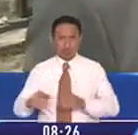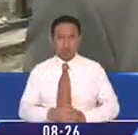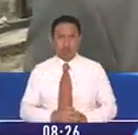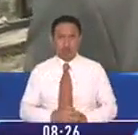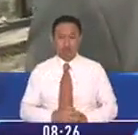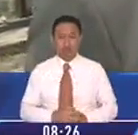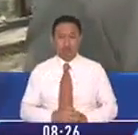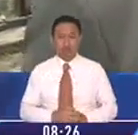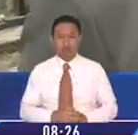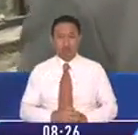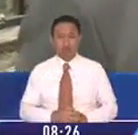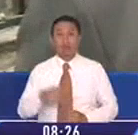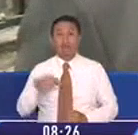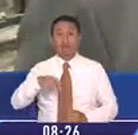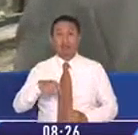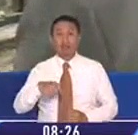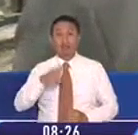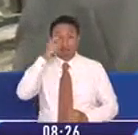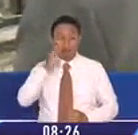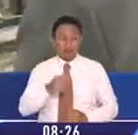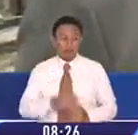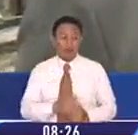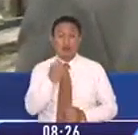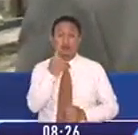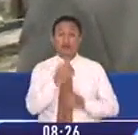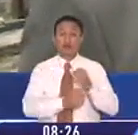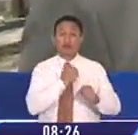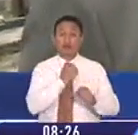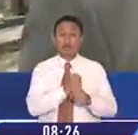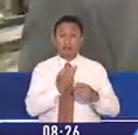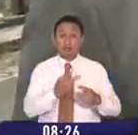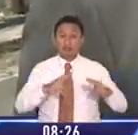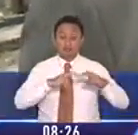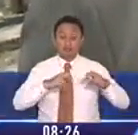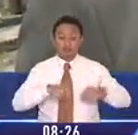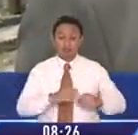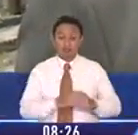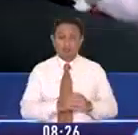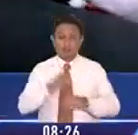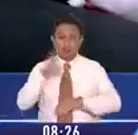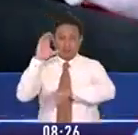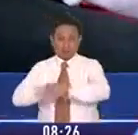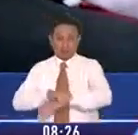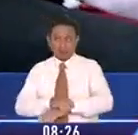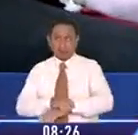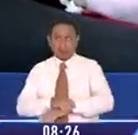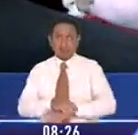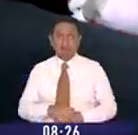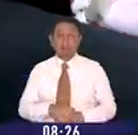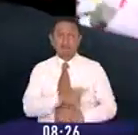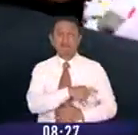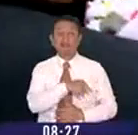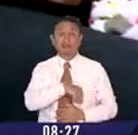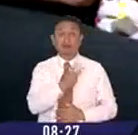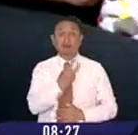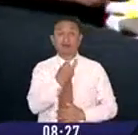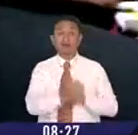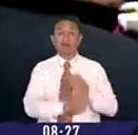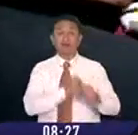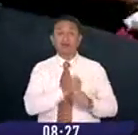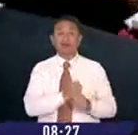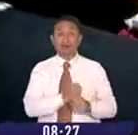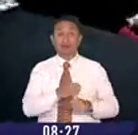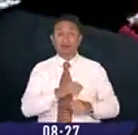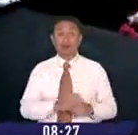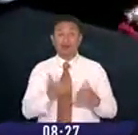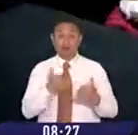Aquí vamos en la fiscalía ya un año de investigación y no hay orden de captura. La menor acabó de cumplir 12 años y en vez de estar